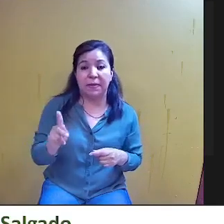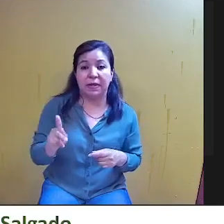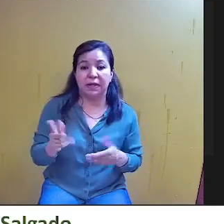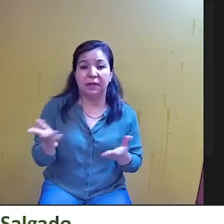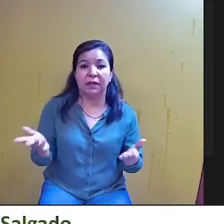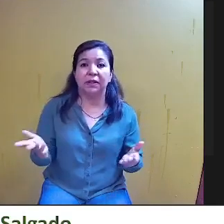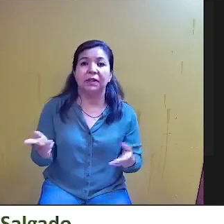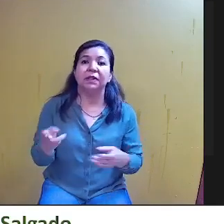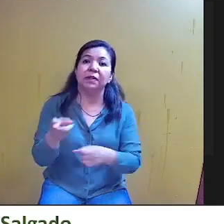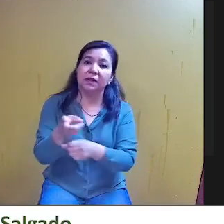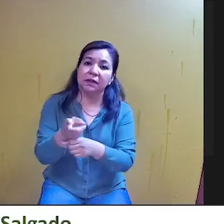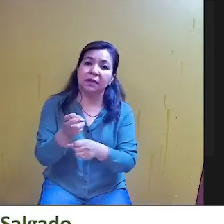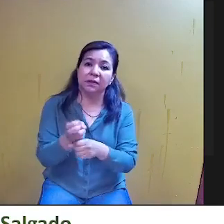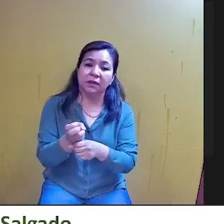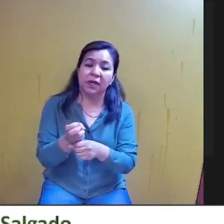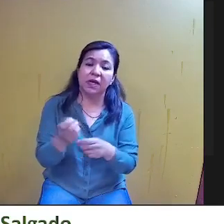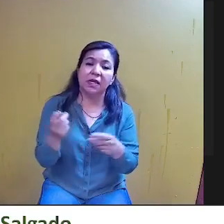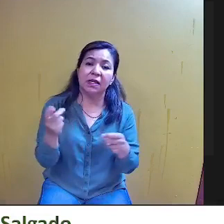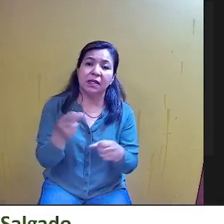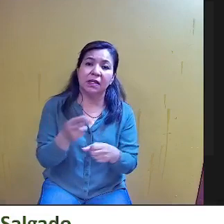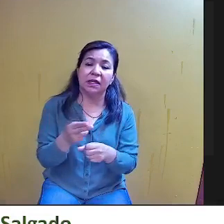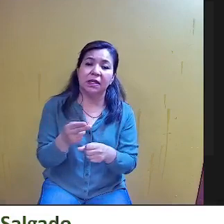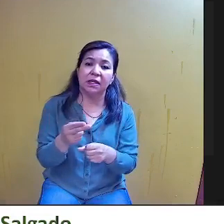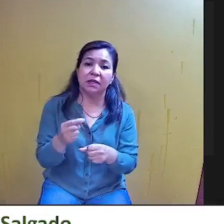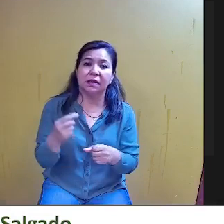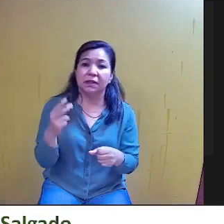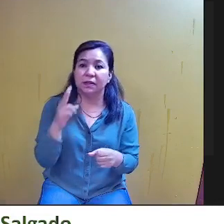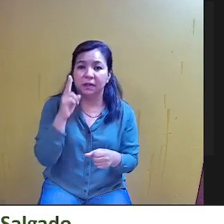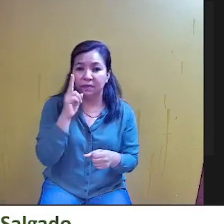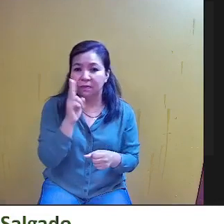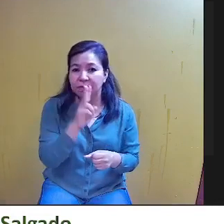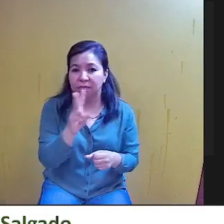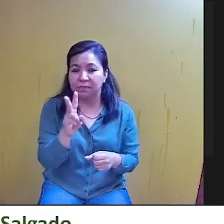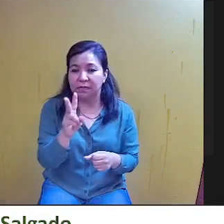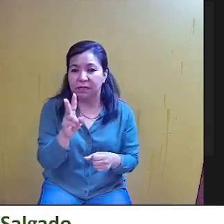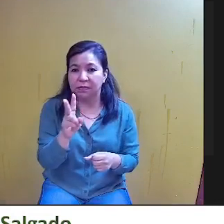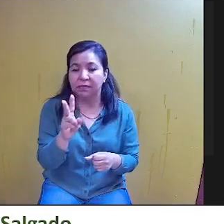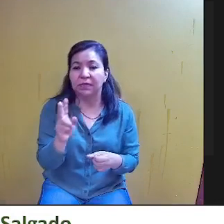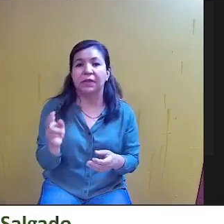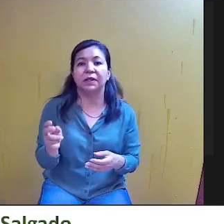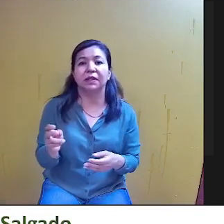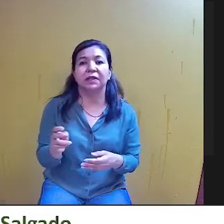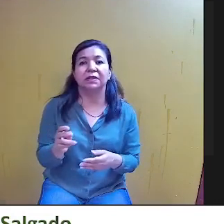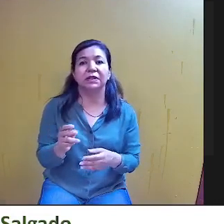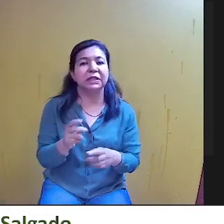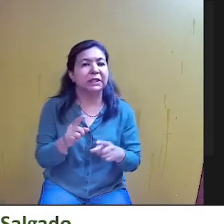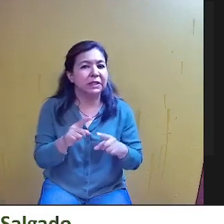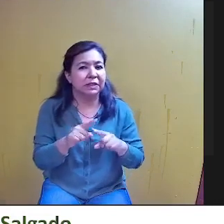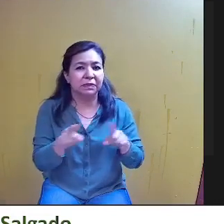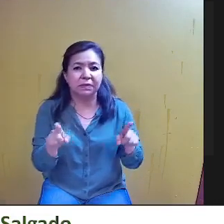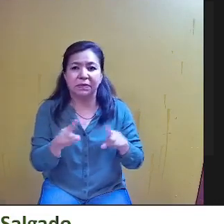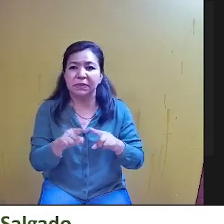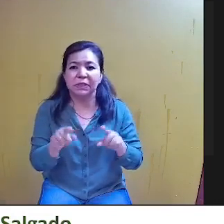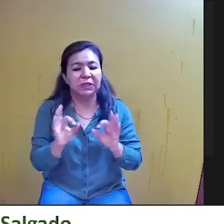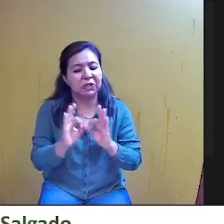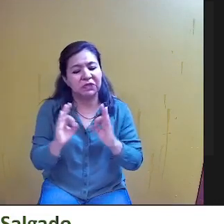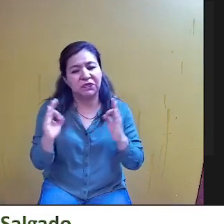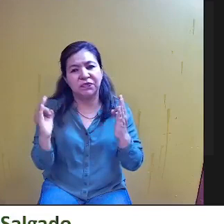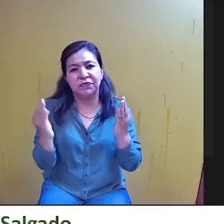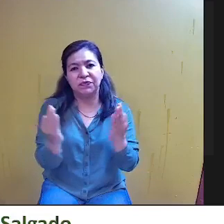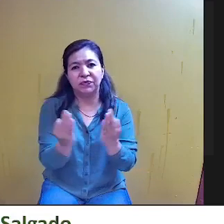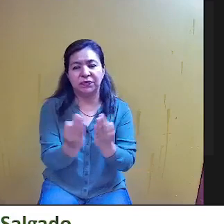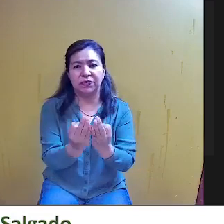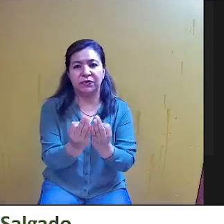que las personas juzgadoras debemos valorar las variables del contexto en el